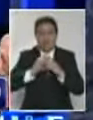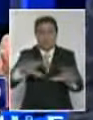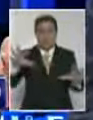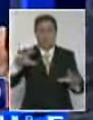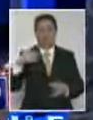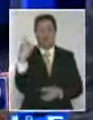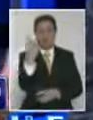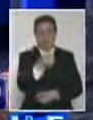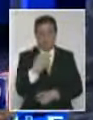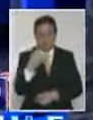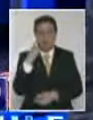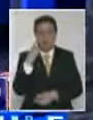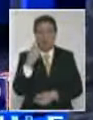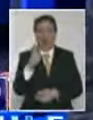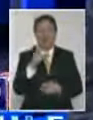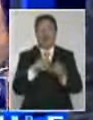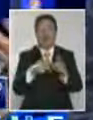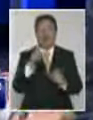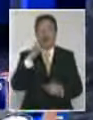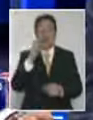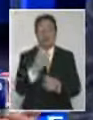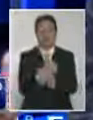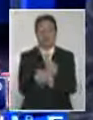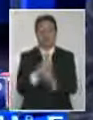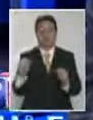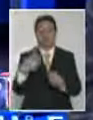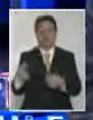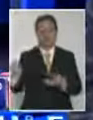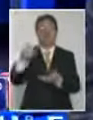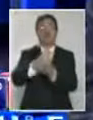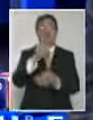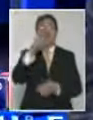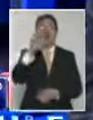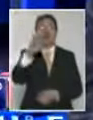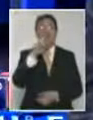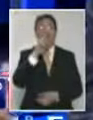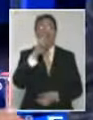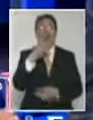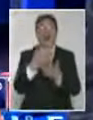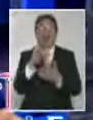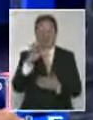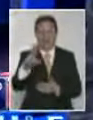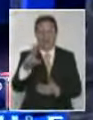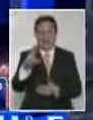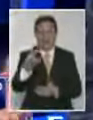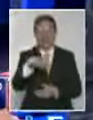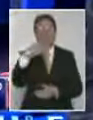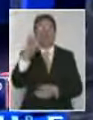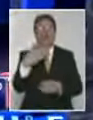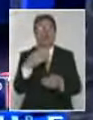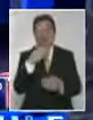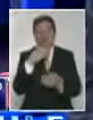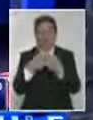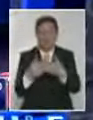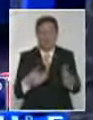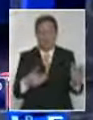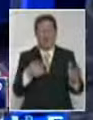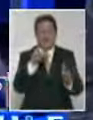que al final pidieron la renuncia de Jaime, Jaime siguió, salió Cortázar, y posteriormente le pidieron la renuncia y se tuvo que ir. Pero